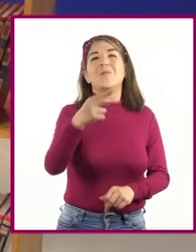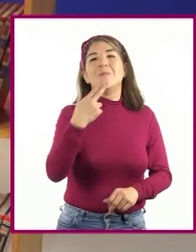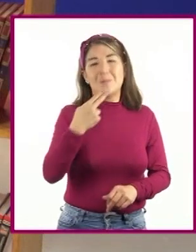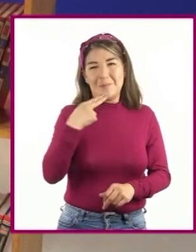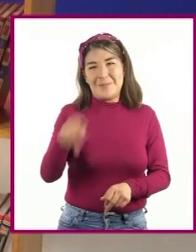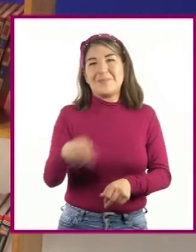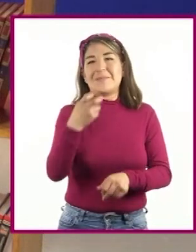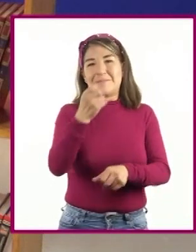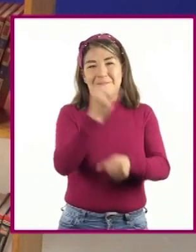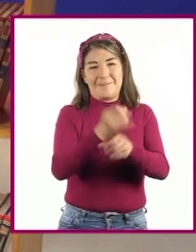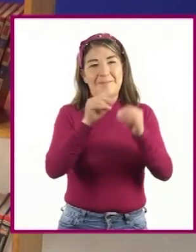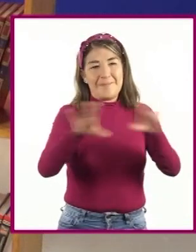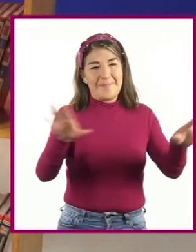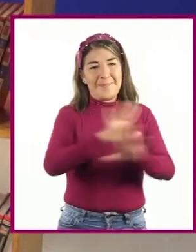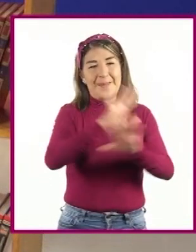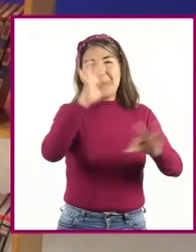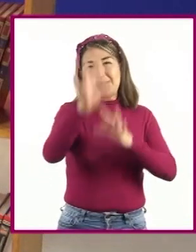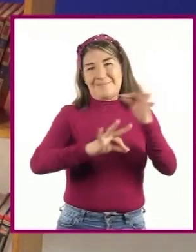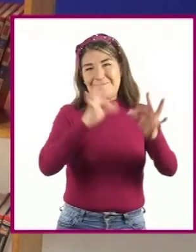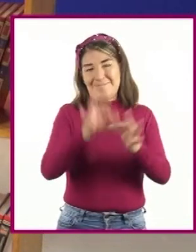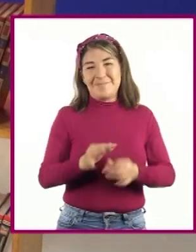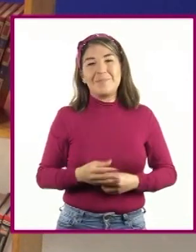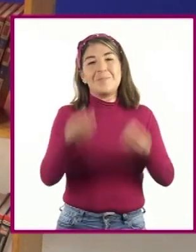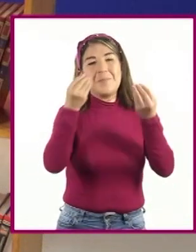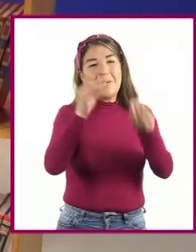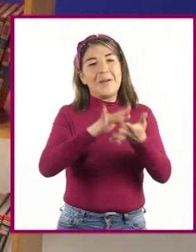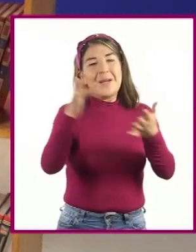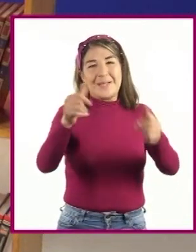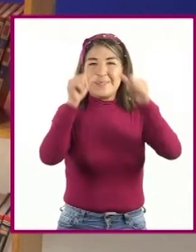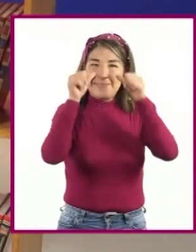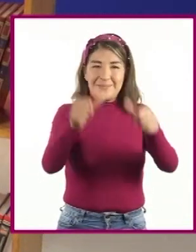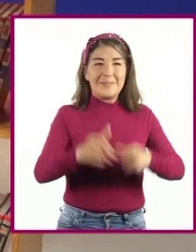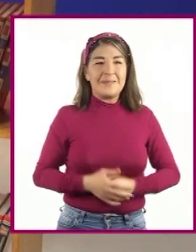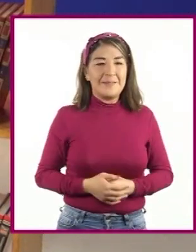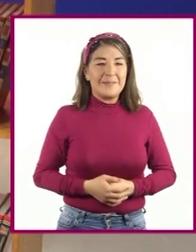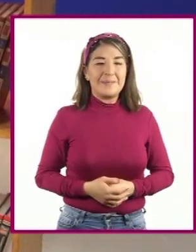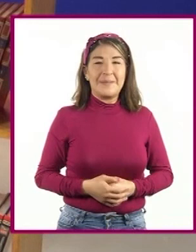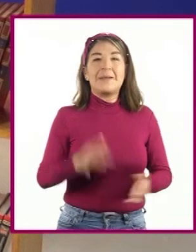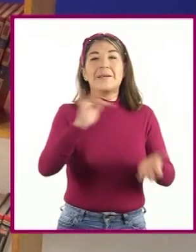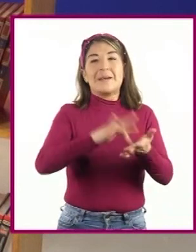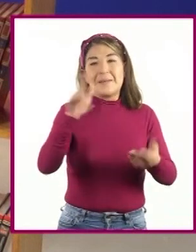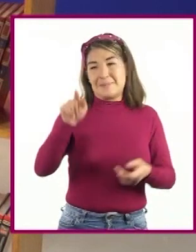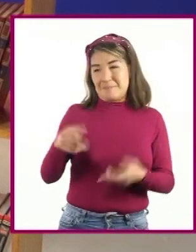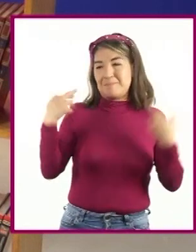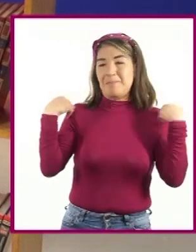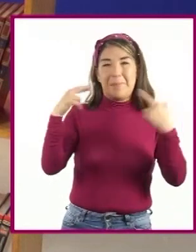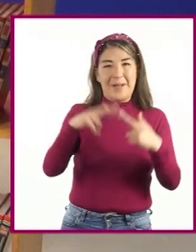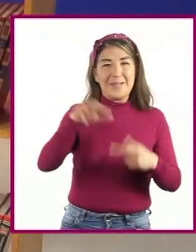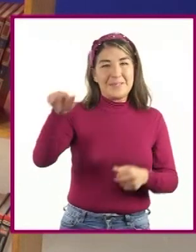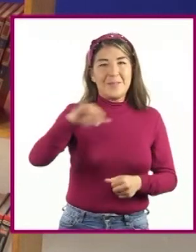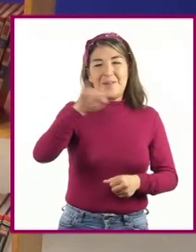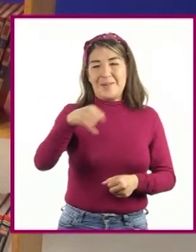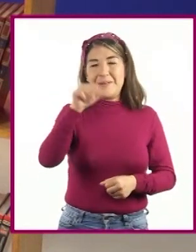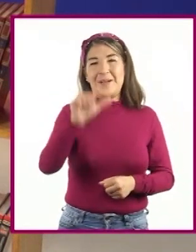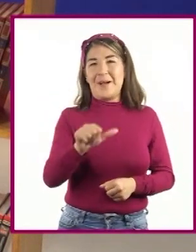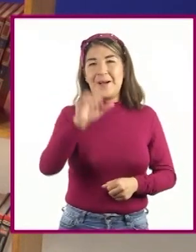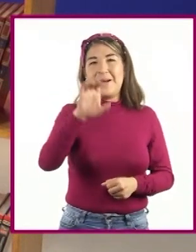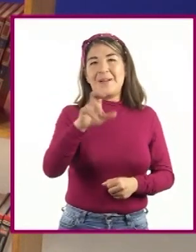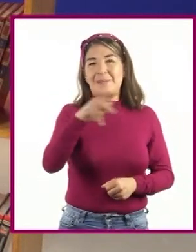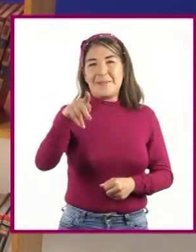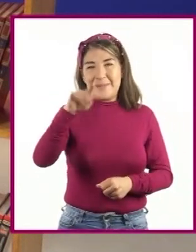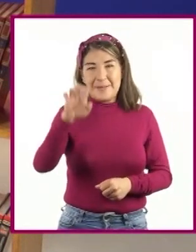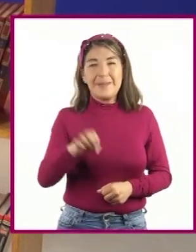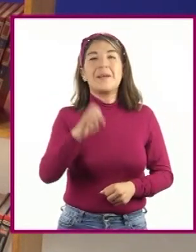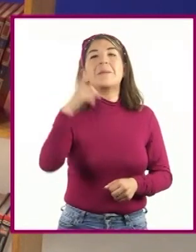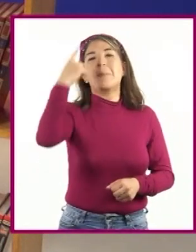esa información. ¡Listo! Muchas gracias por su atención y gracias al profesor Jackie por participar